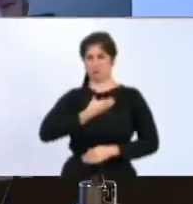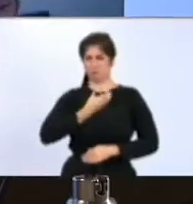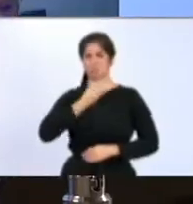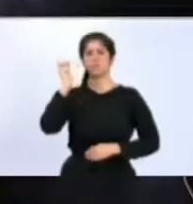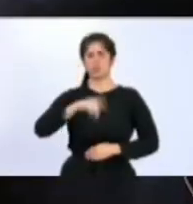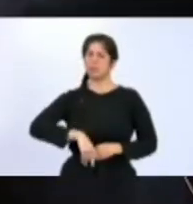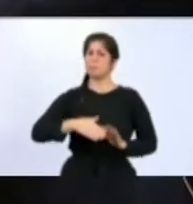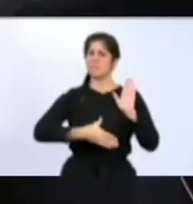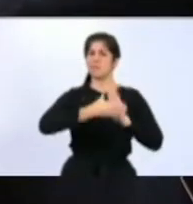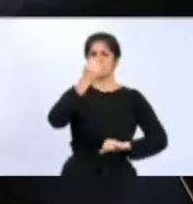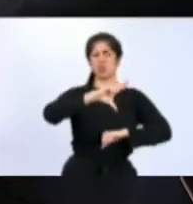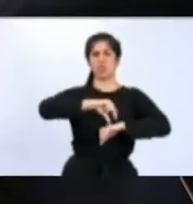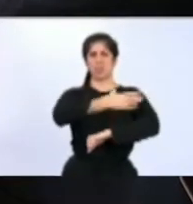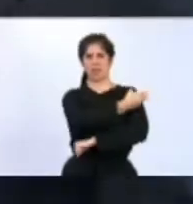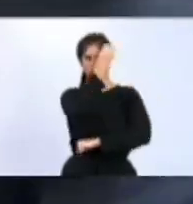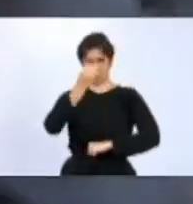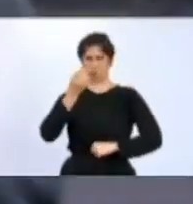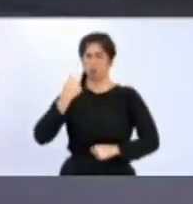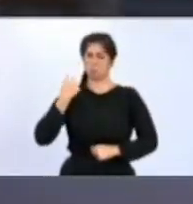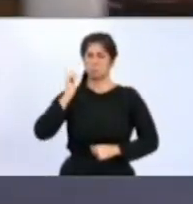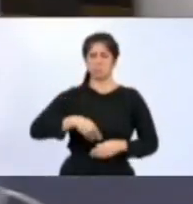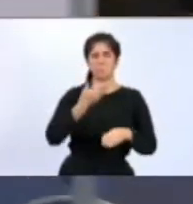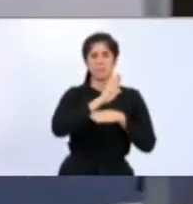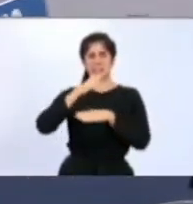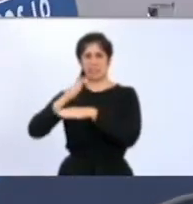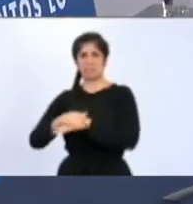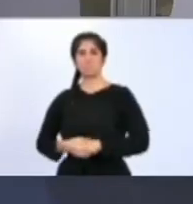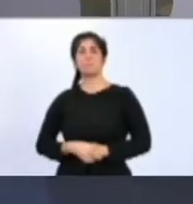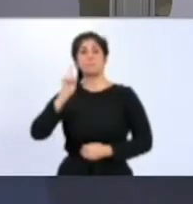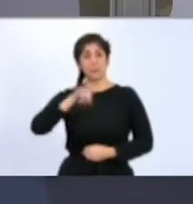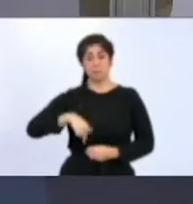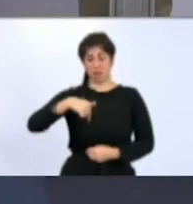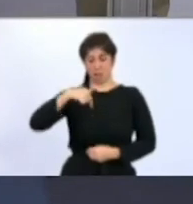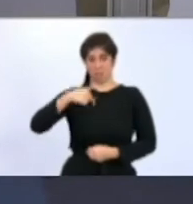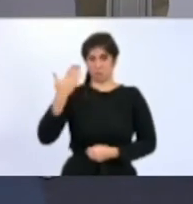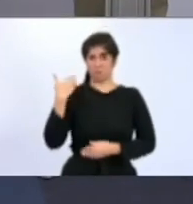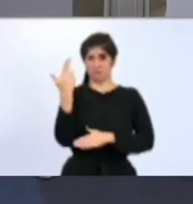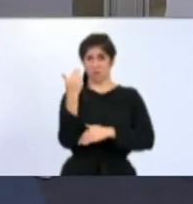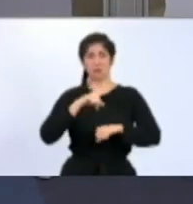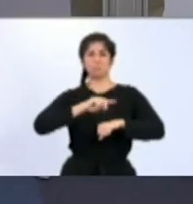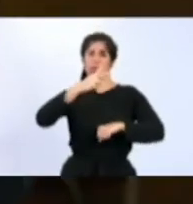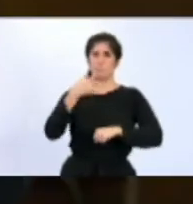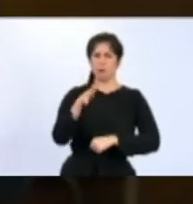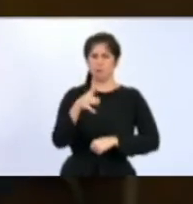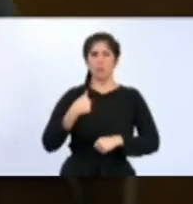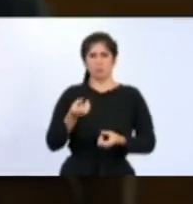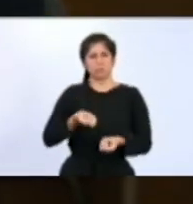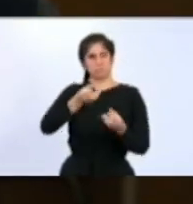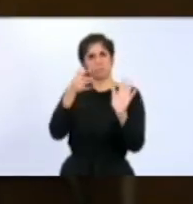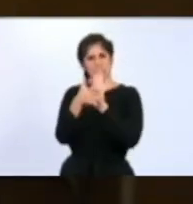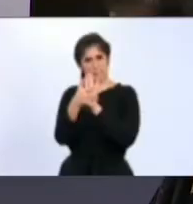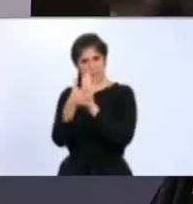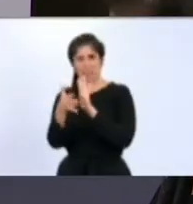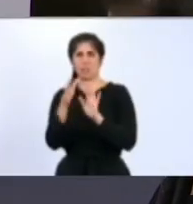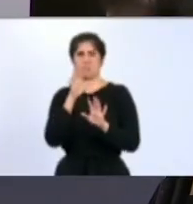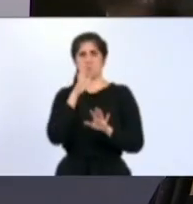aquí, hacia las 2 de la tarde lo hice público ante la ciudadanía aclarando algunos conceptos que habían sido publicados y que no se